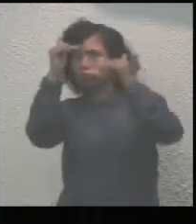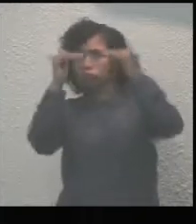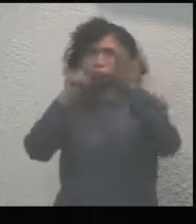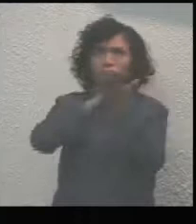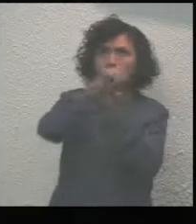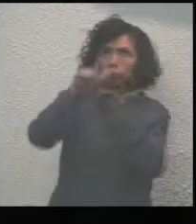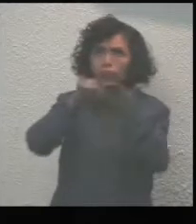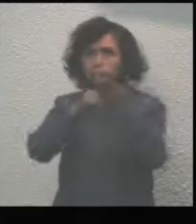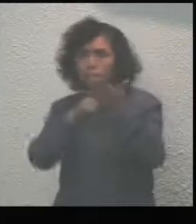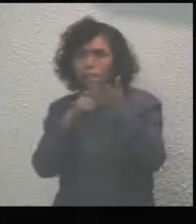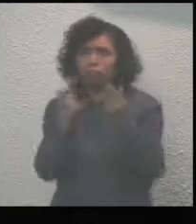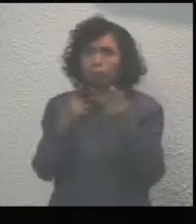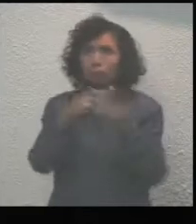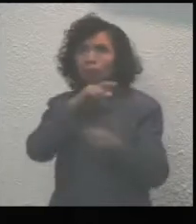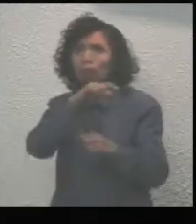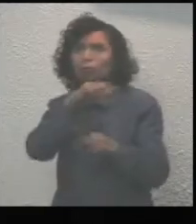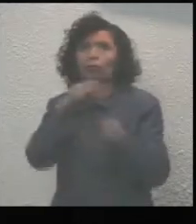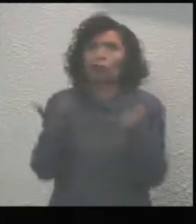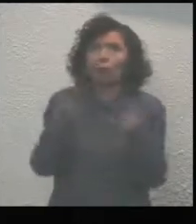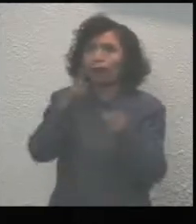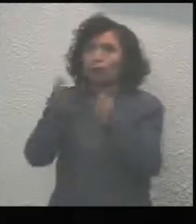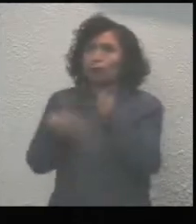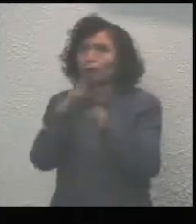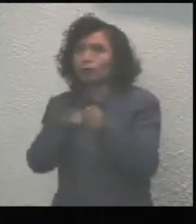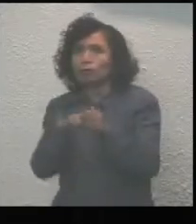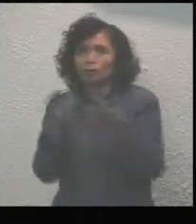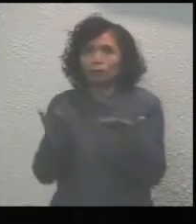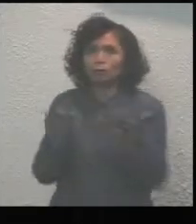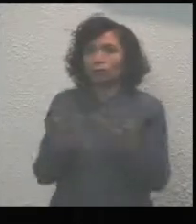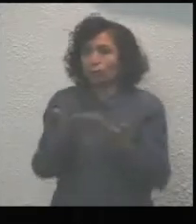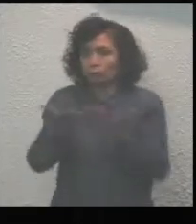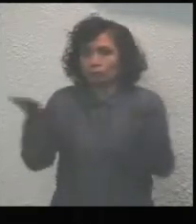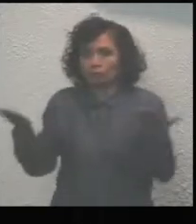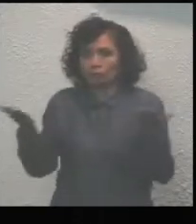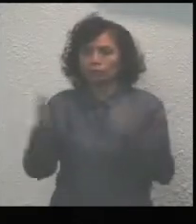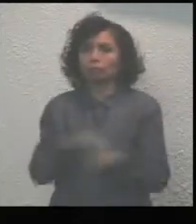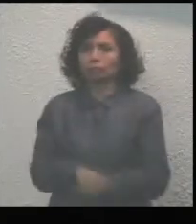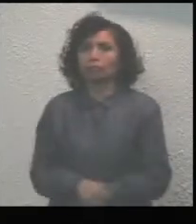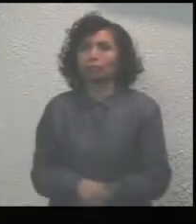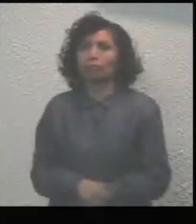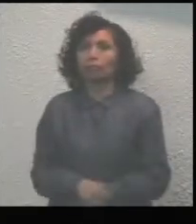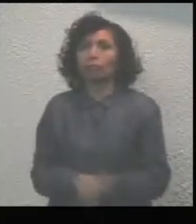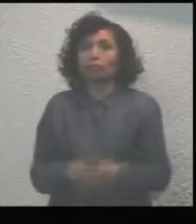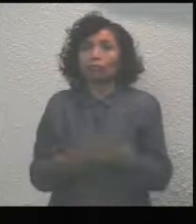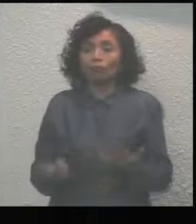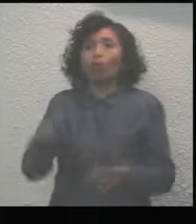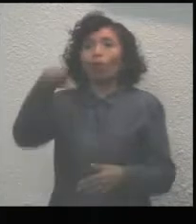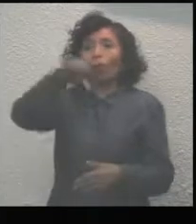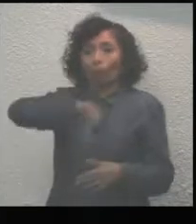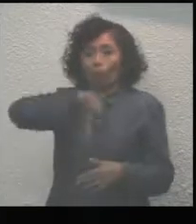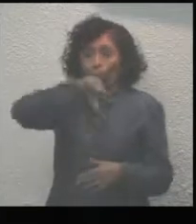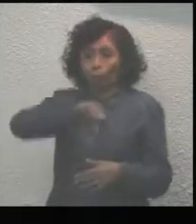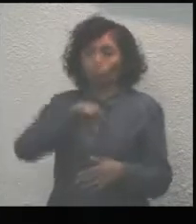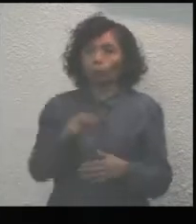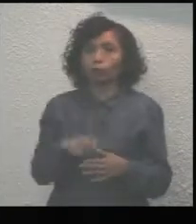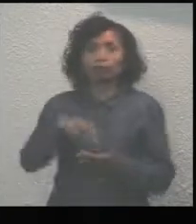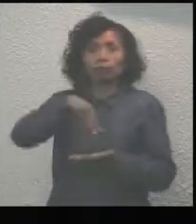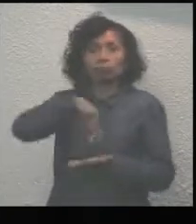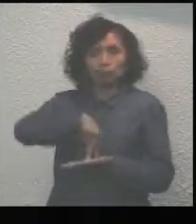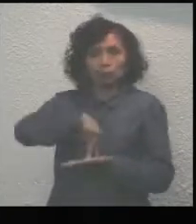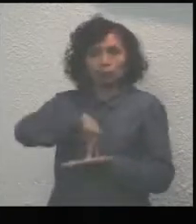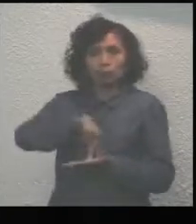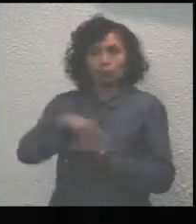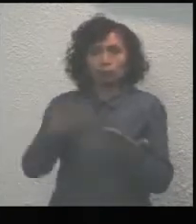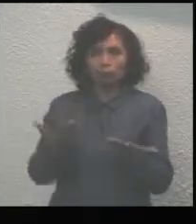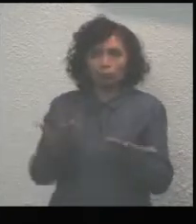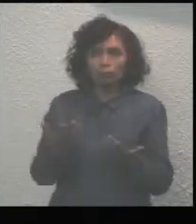la naturaleza y las consecuencias de sus actos. El espacio que hoy ocupo en esta máxima tribuna se debe